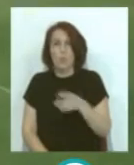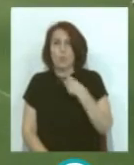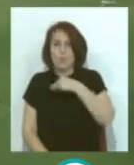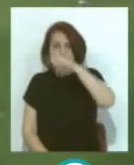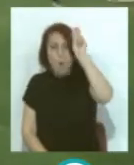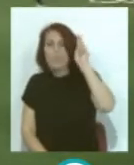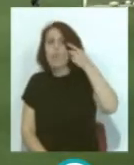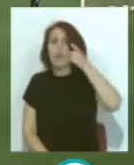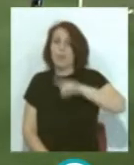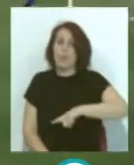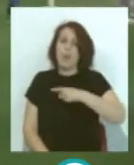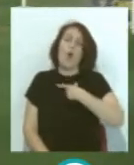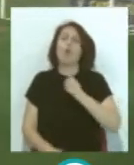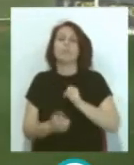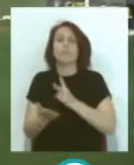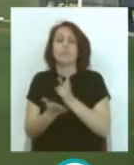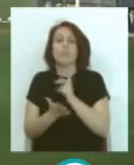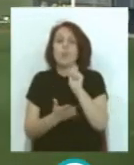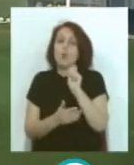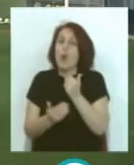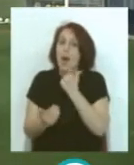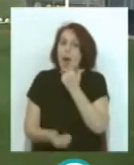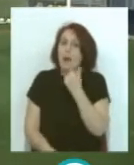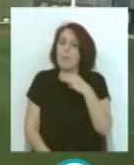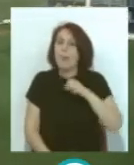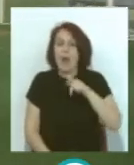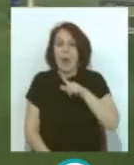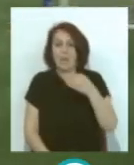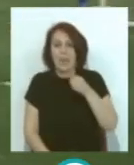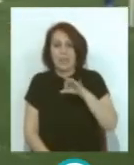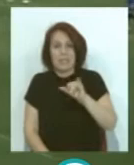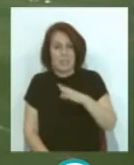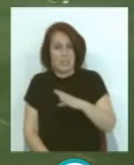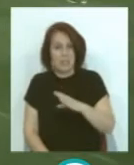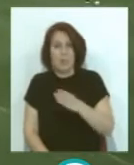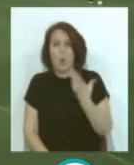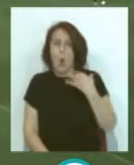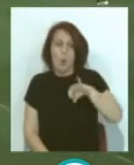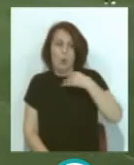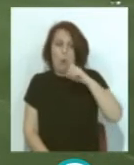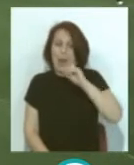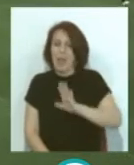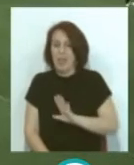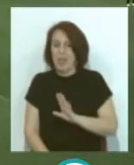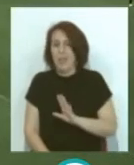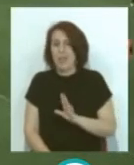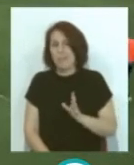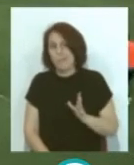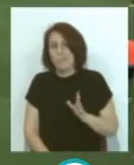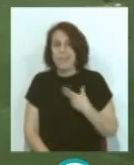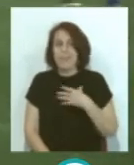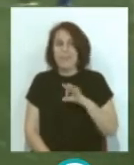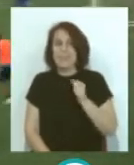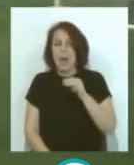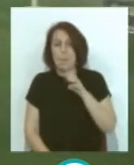Pombo, que ya está también volviendo a tener algunos minutos, Malvasi, la gente que está, el único que parece que se ha quedado un poquito es